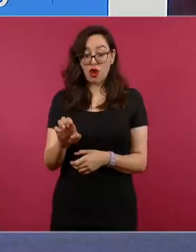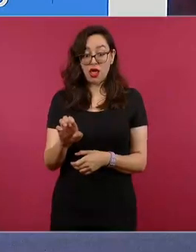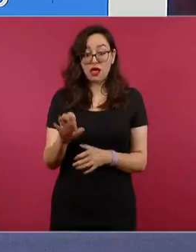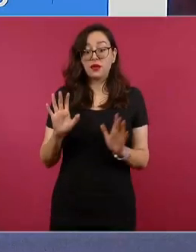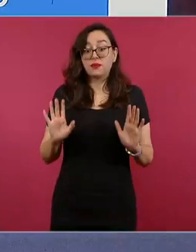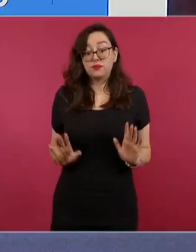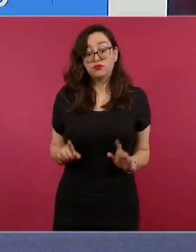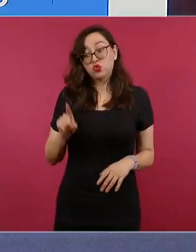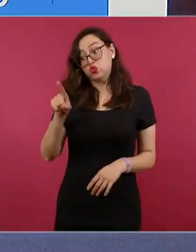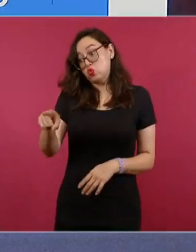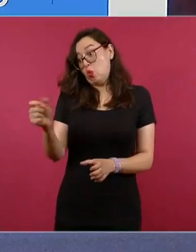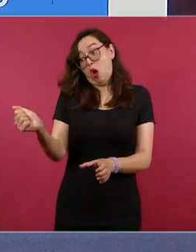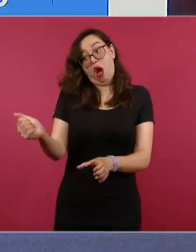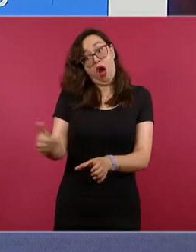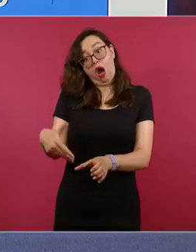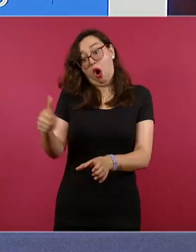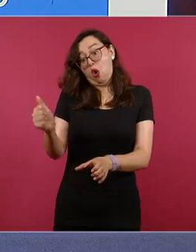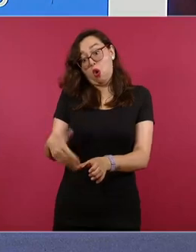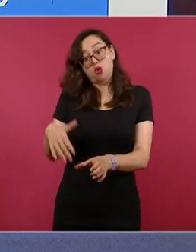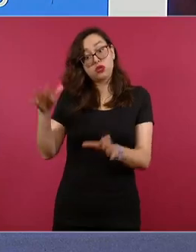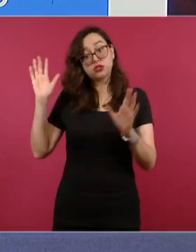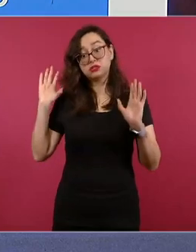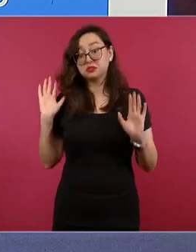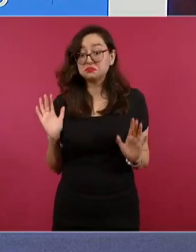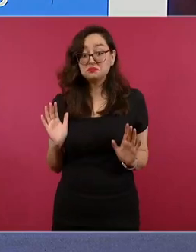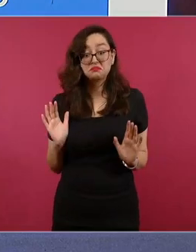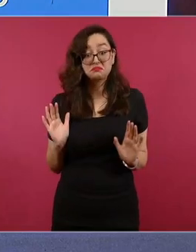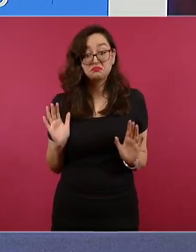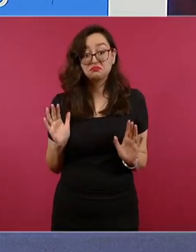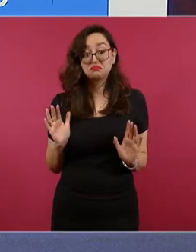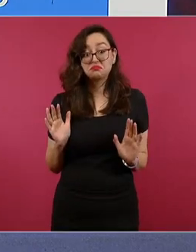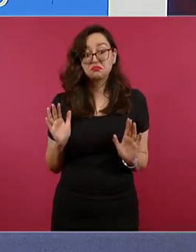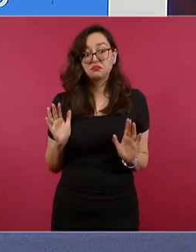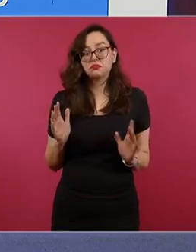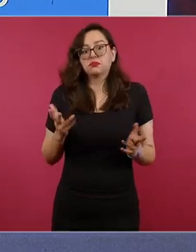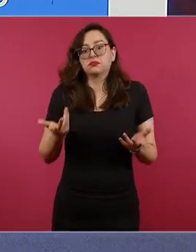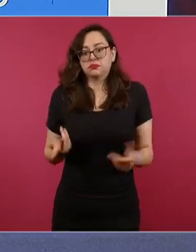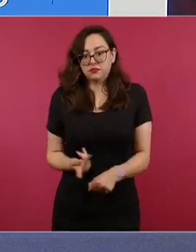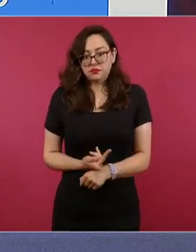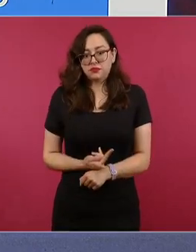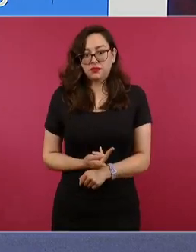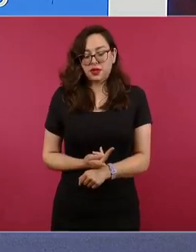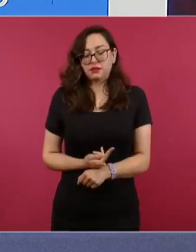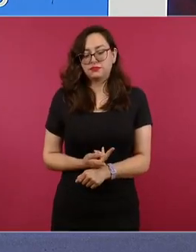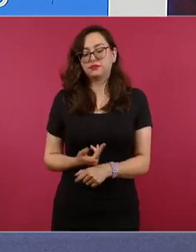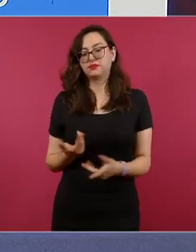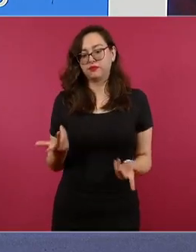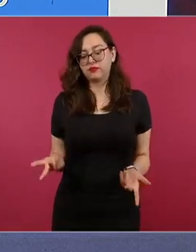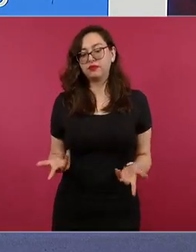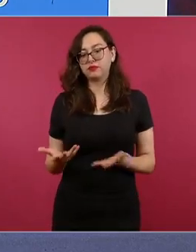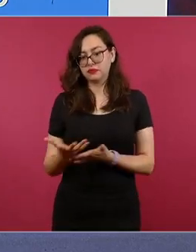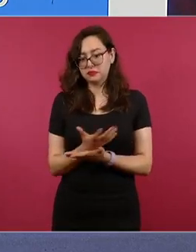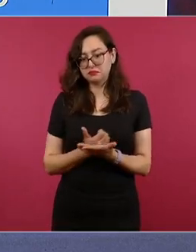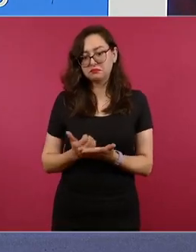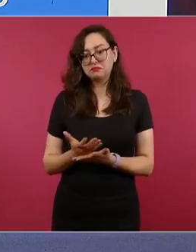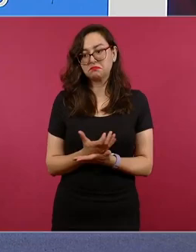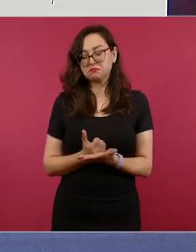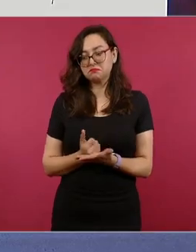tus ahorros, con lo que vas ahorrando en tu cuenta de retiro, aquí están los rendimientos. La siguiente,